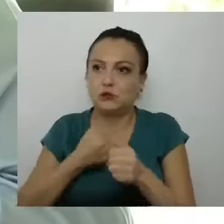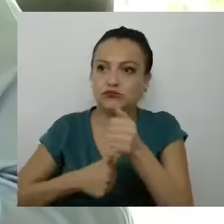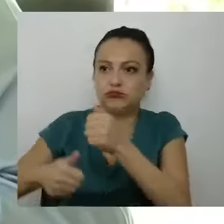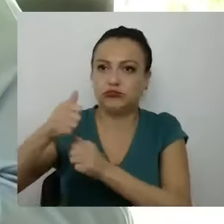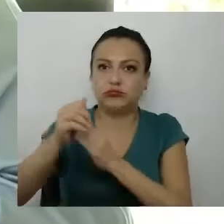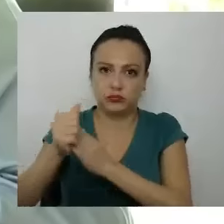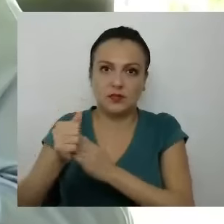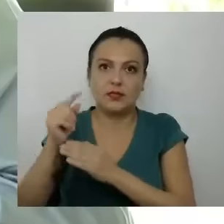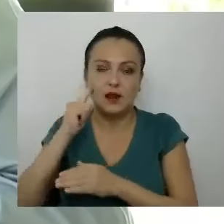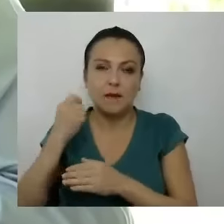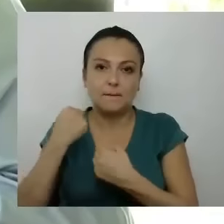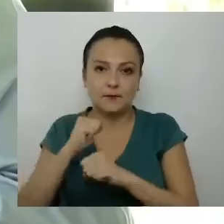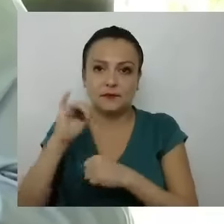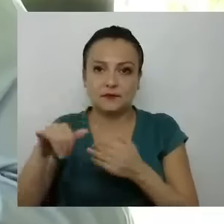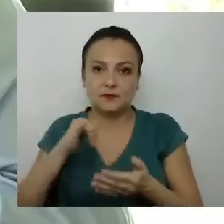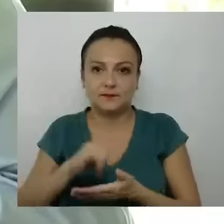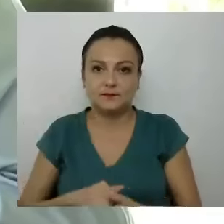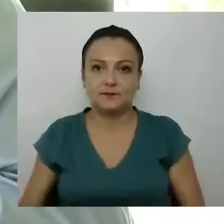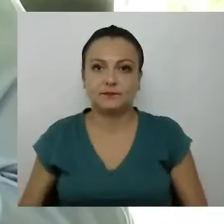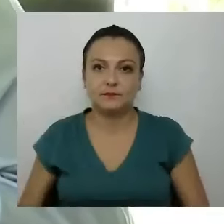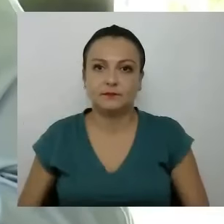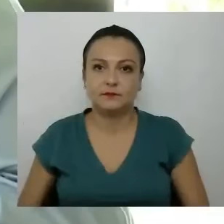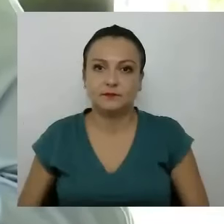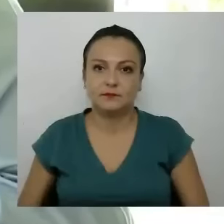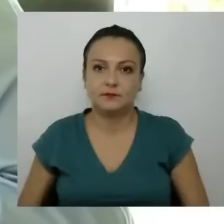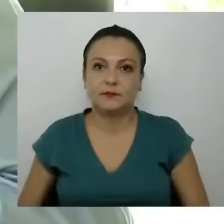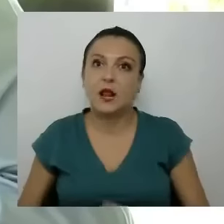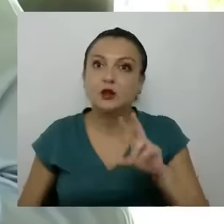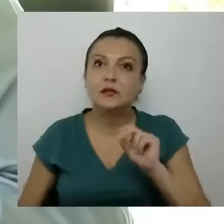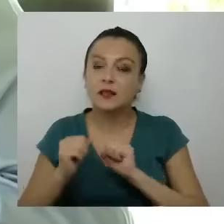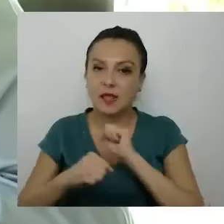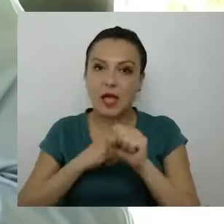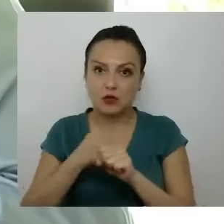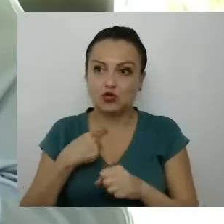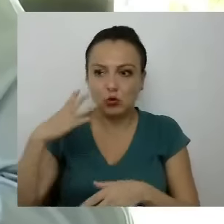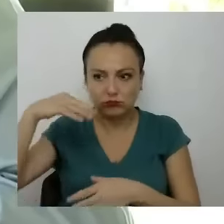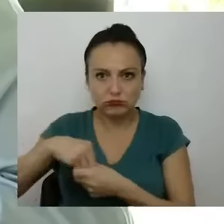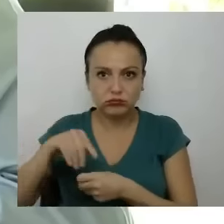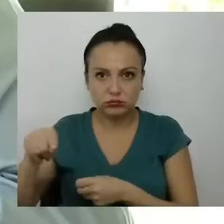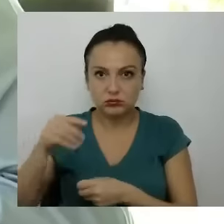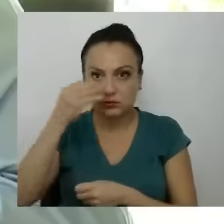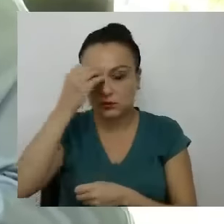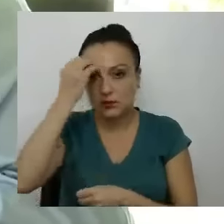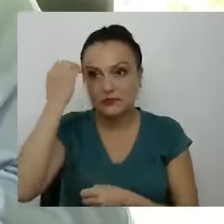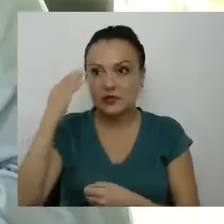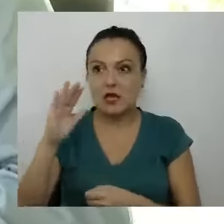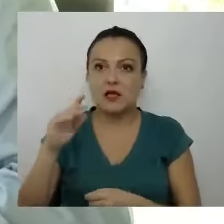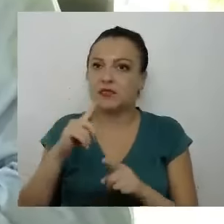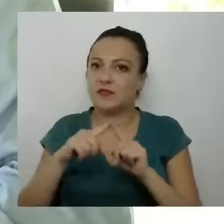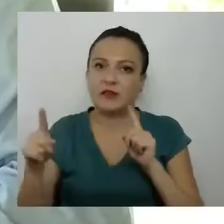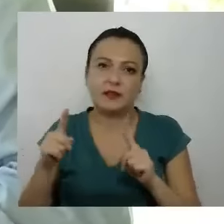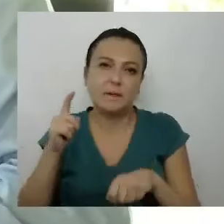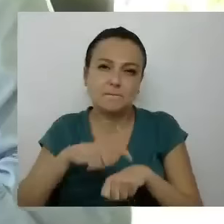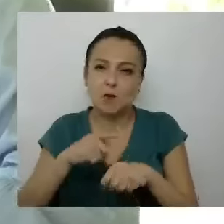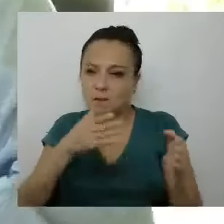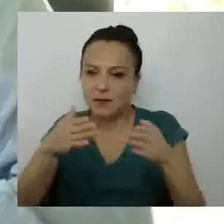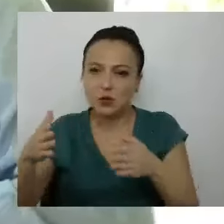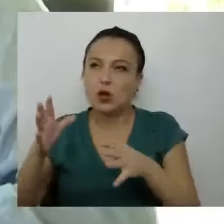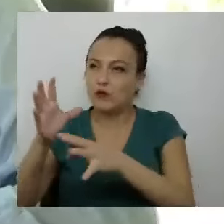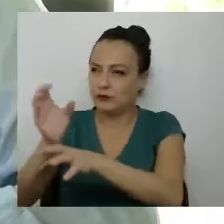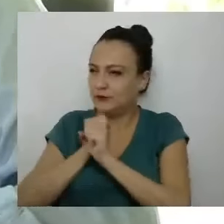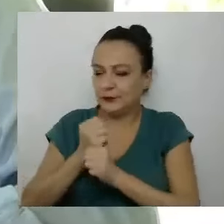la Municipalidad de San José. Y en los 30 años que yo tengo, a pesar de que en diferentes momentos he recibido